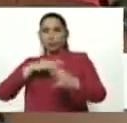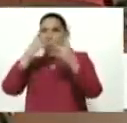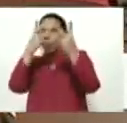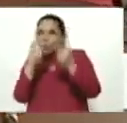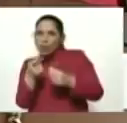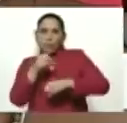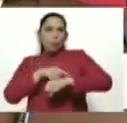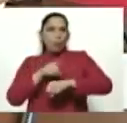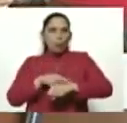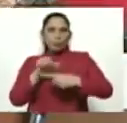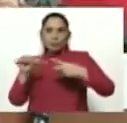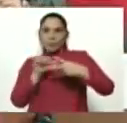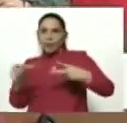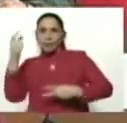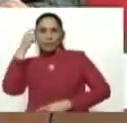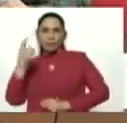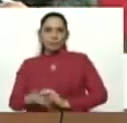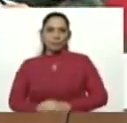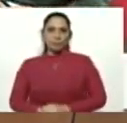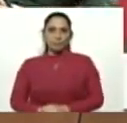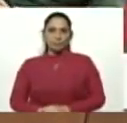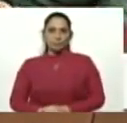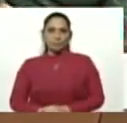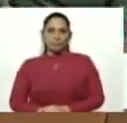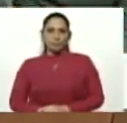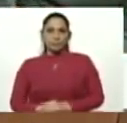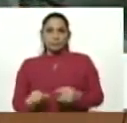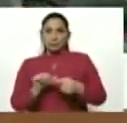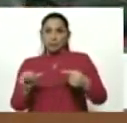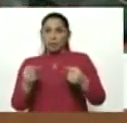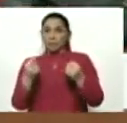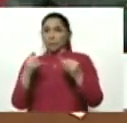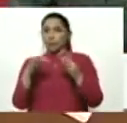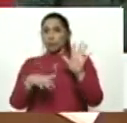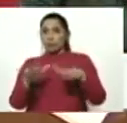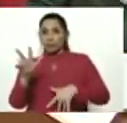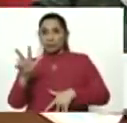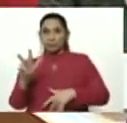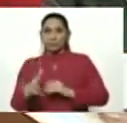la semana. La semana número 13.